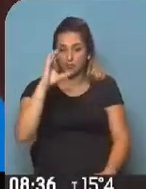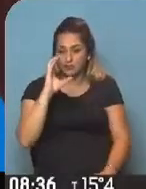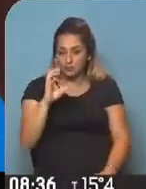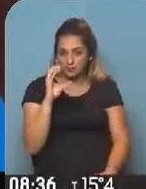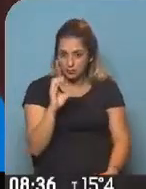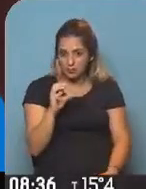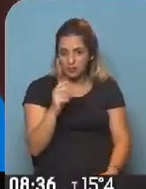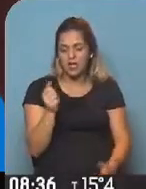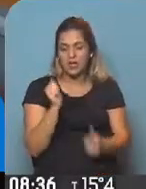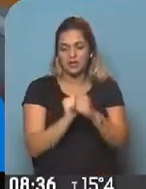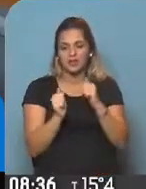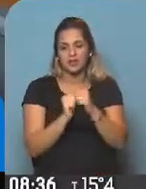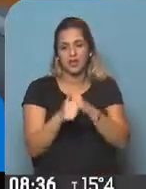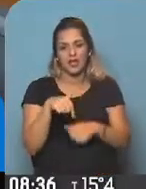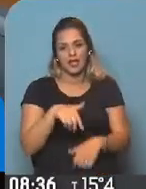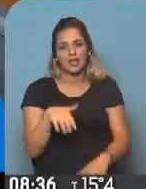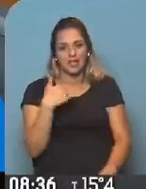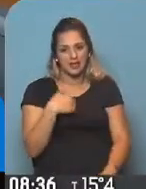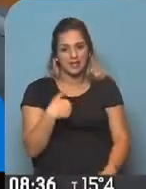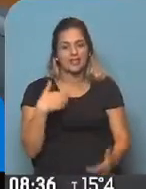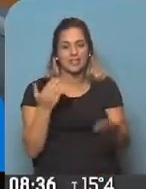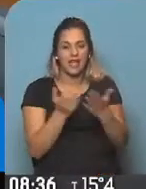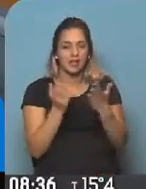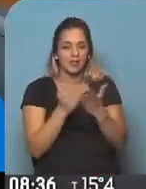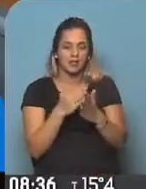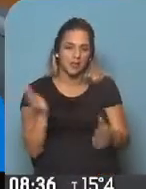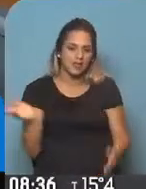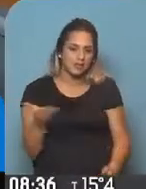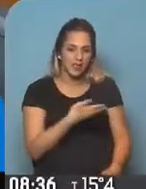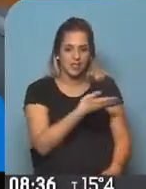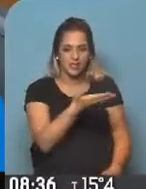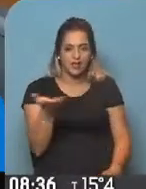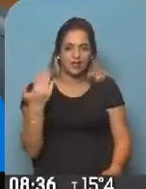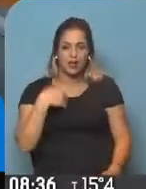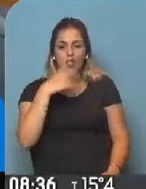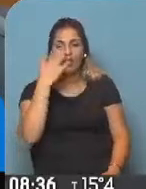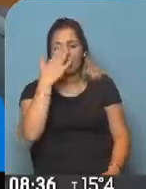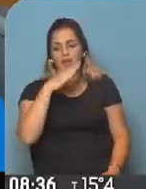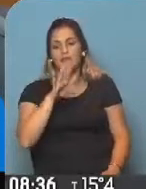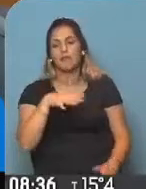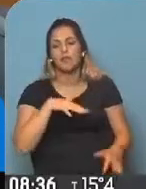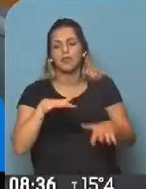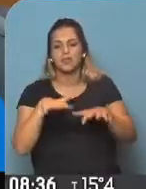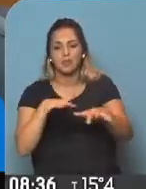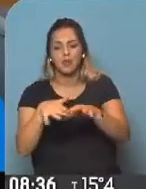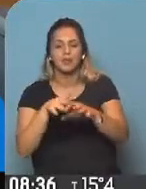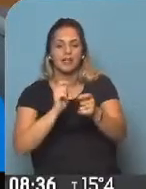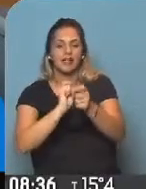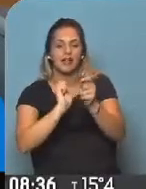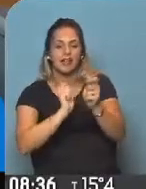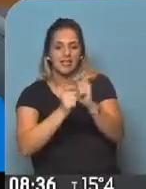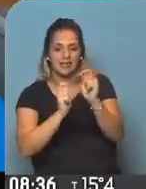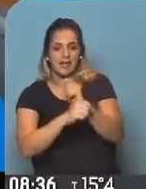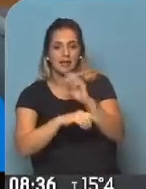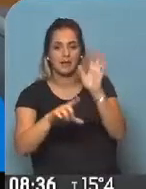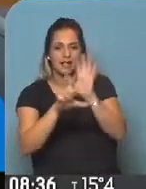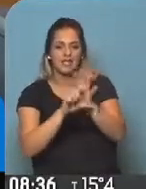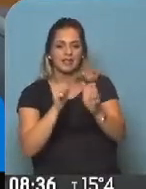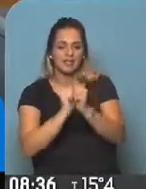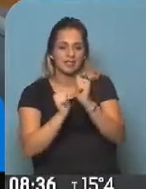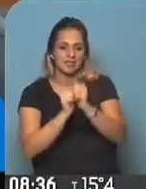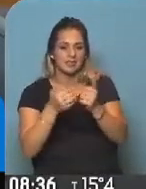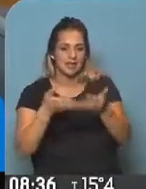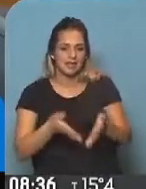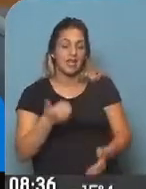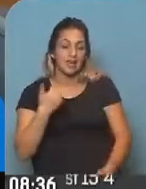la de los estudiantes las que en verdad después se movilizan tanto que terminan cambiando leyes y la historia de nuestro